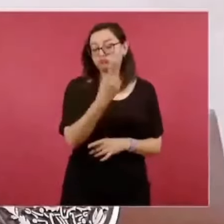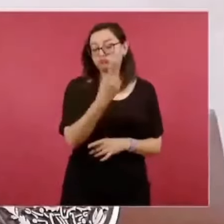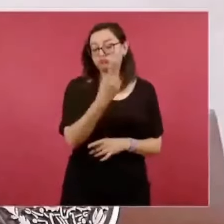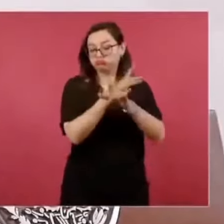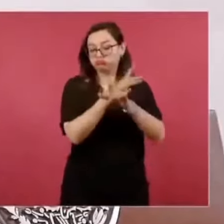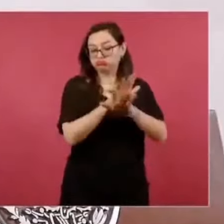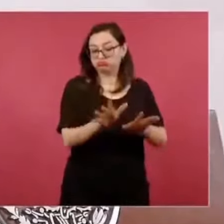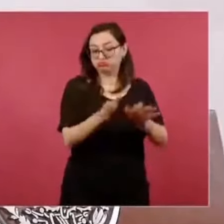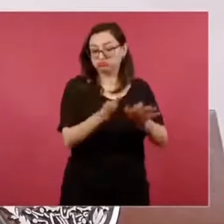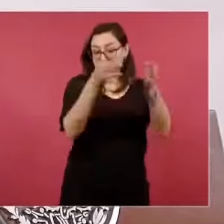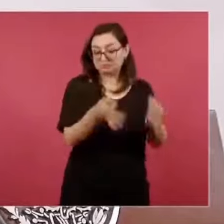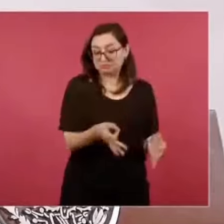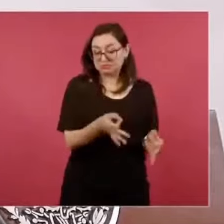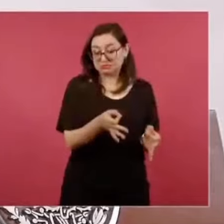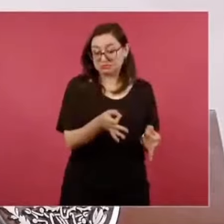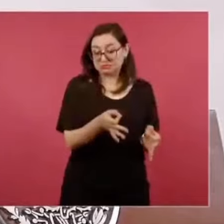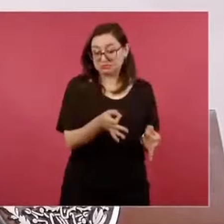es mucho.